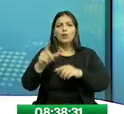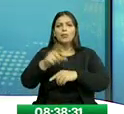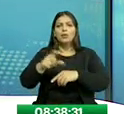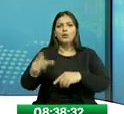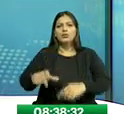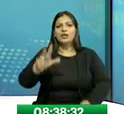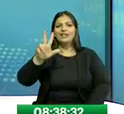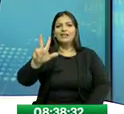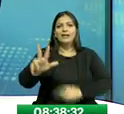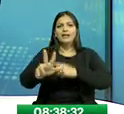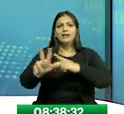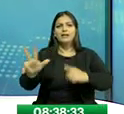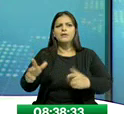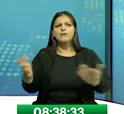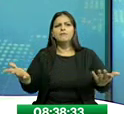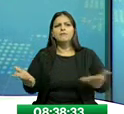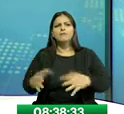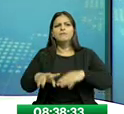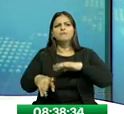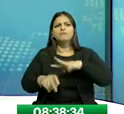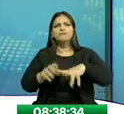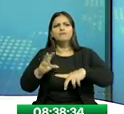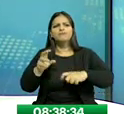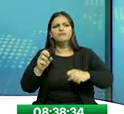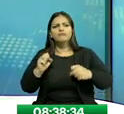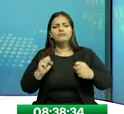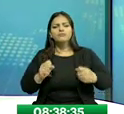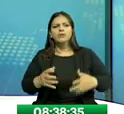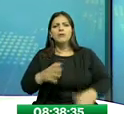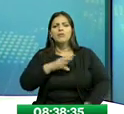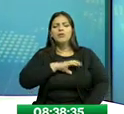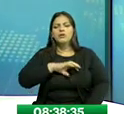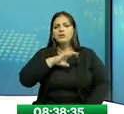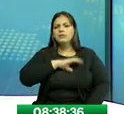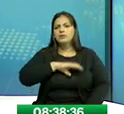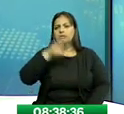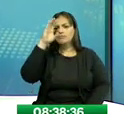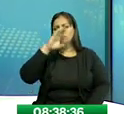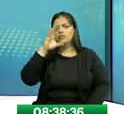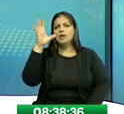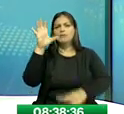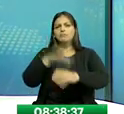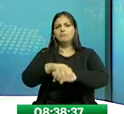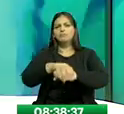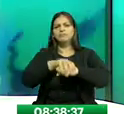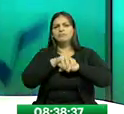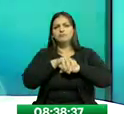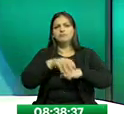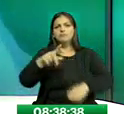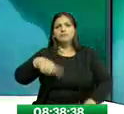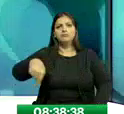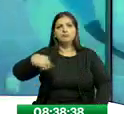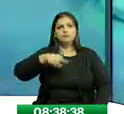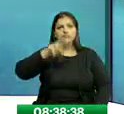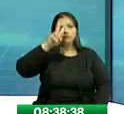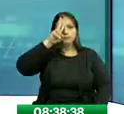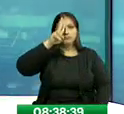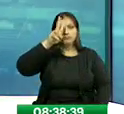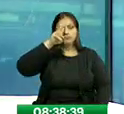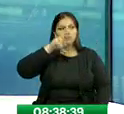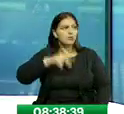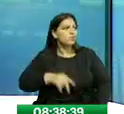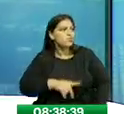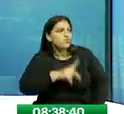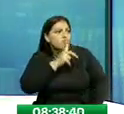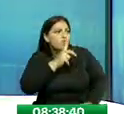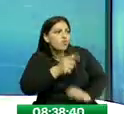denominado Rayo Fluminense 2 en la provincia de Los Ríos. Los presuntos delincuentes trataron de esconderse para evitar la